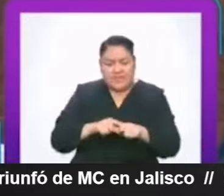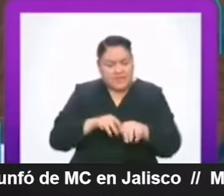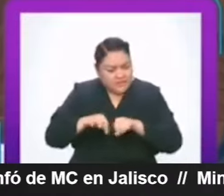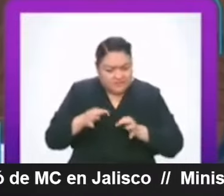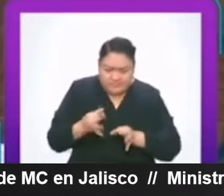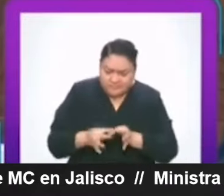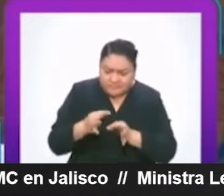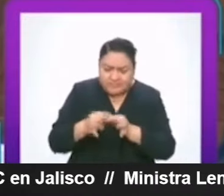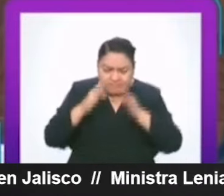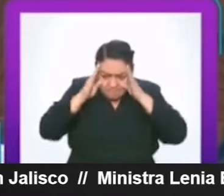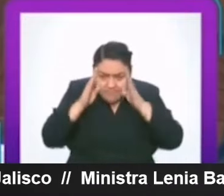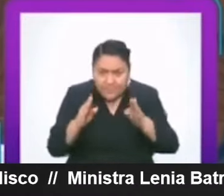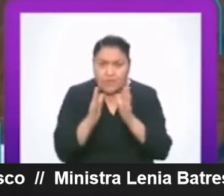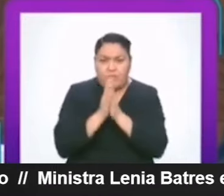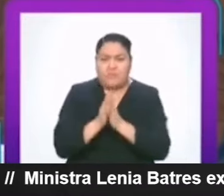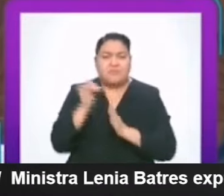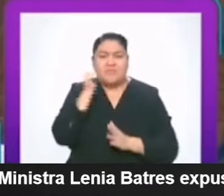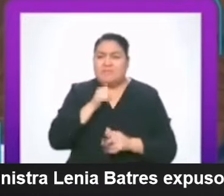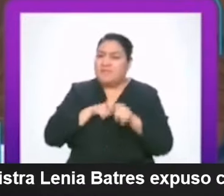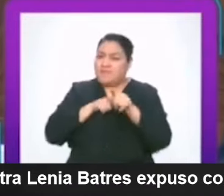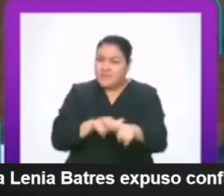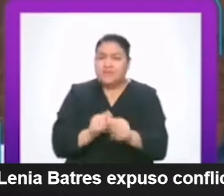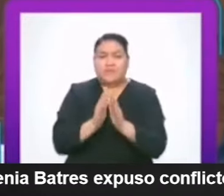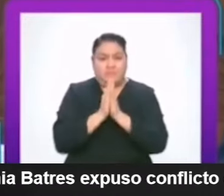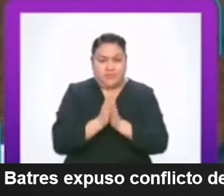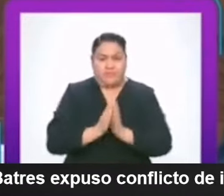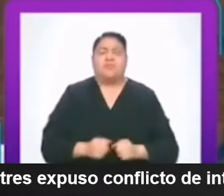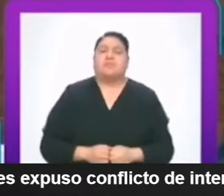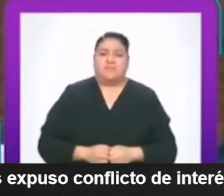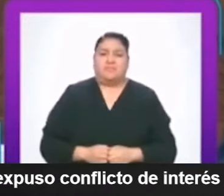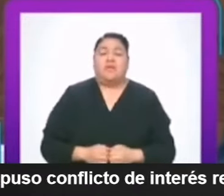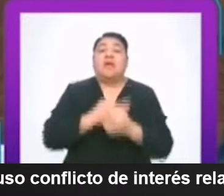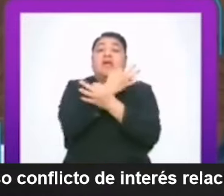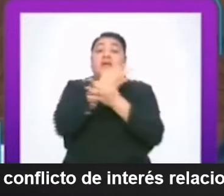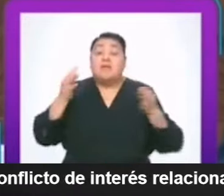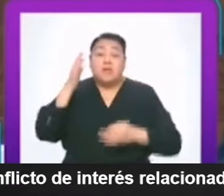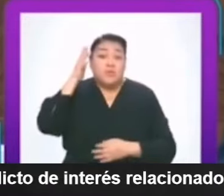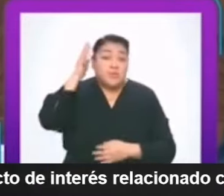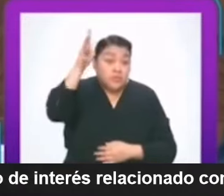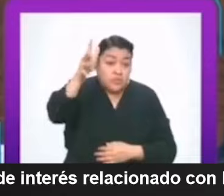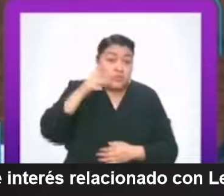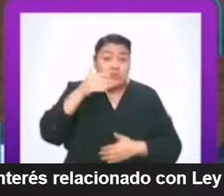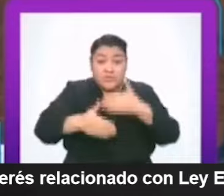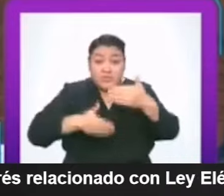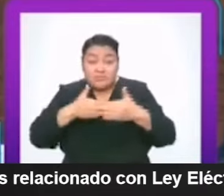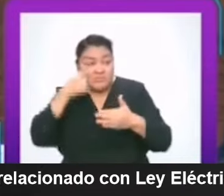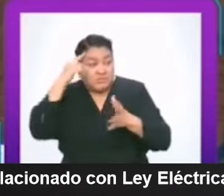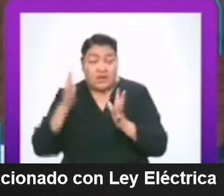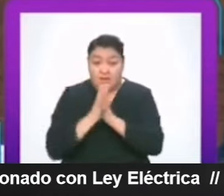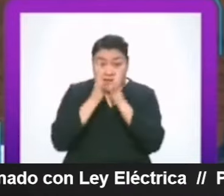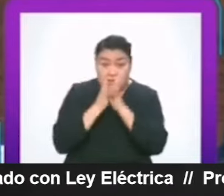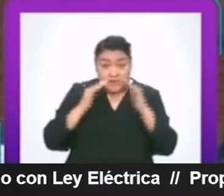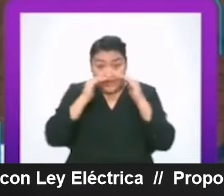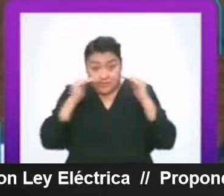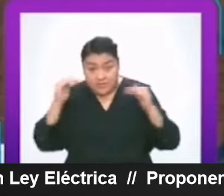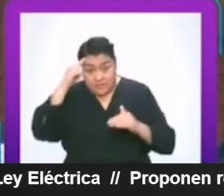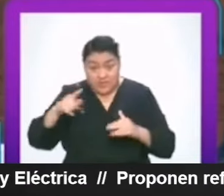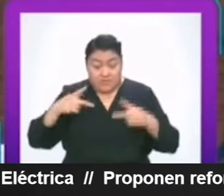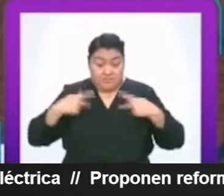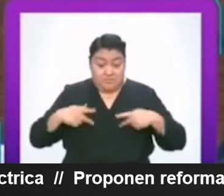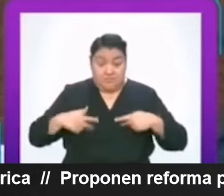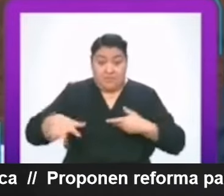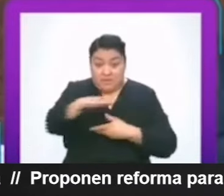institucional constante que nos ha caracterizado. Finalmente, con una visión de futuro y desde una perspectiva democrática y pensada por el